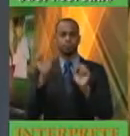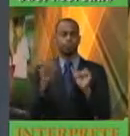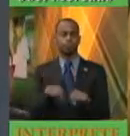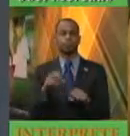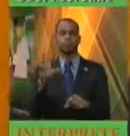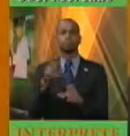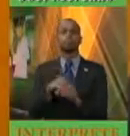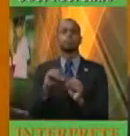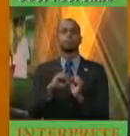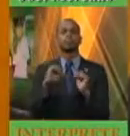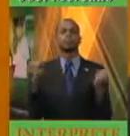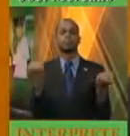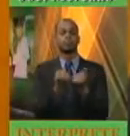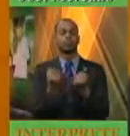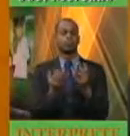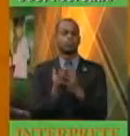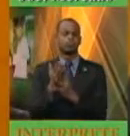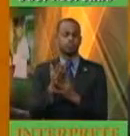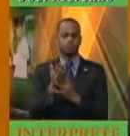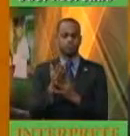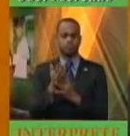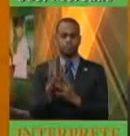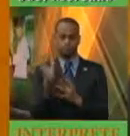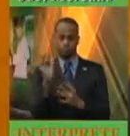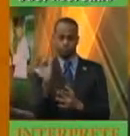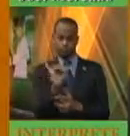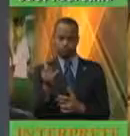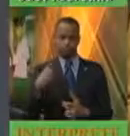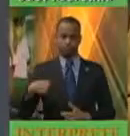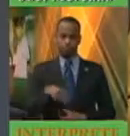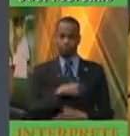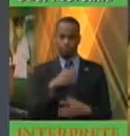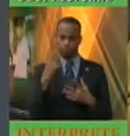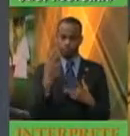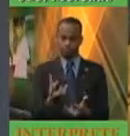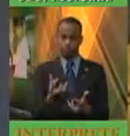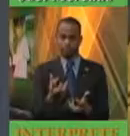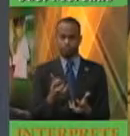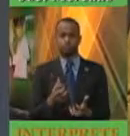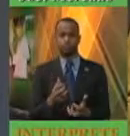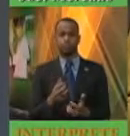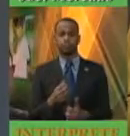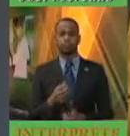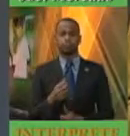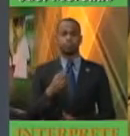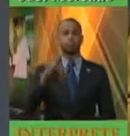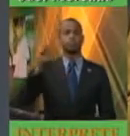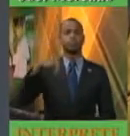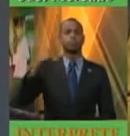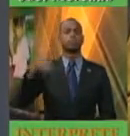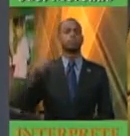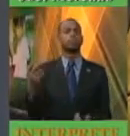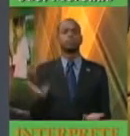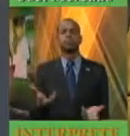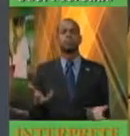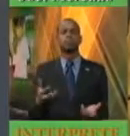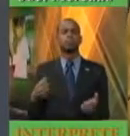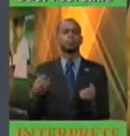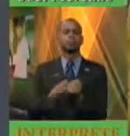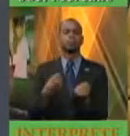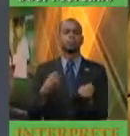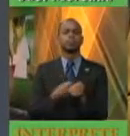una ciudad accesible, como nosotros tenemos la visión de que sea una ciudad accesible, necesitamos el